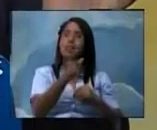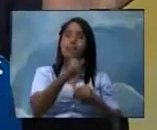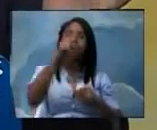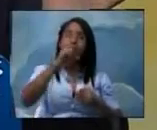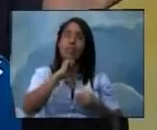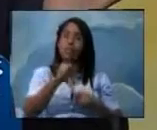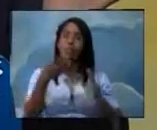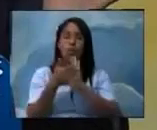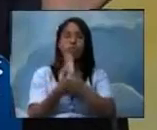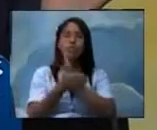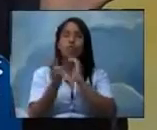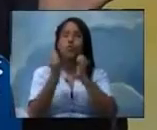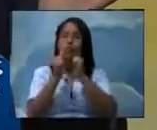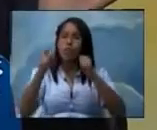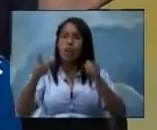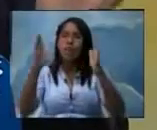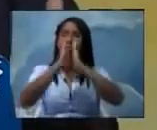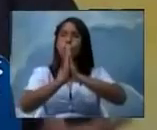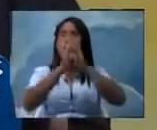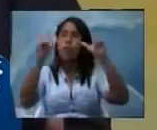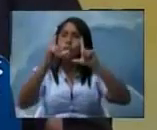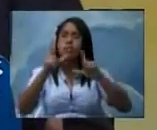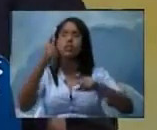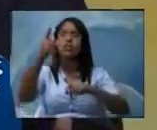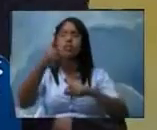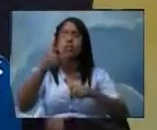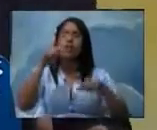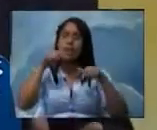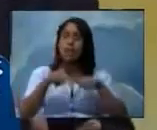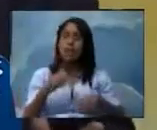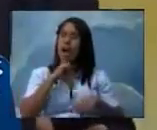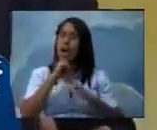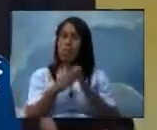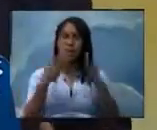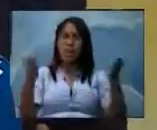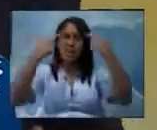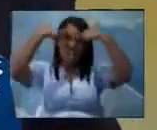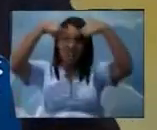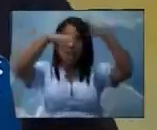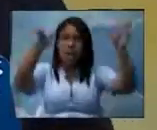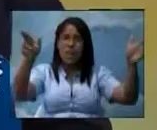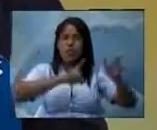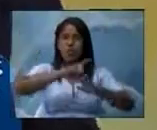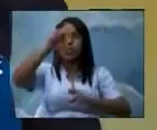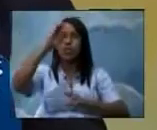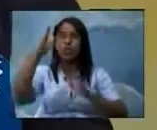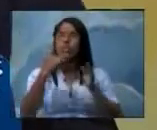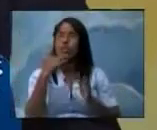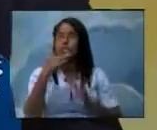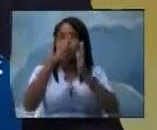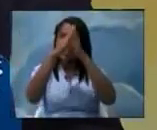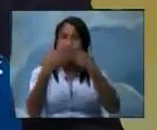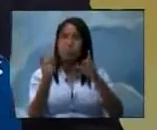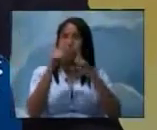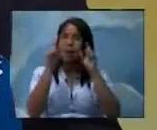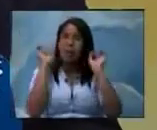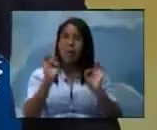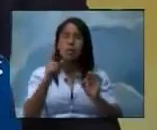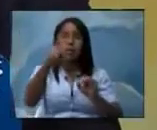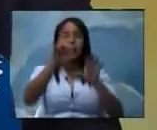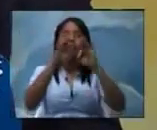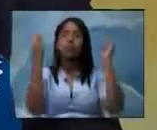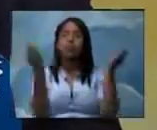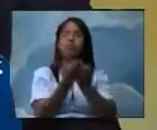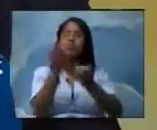Y eso es lo que sucede con estos matutinos. En estos matutinos hay una revelación de Dios, hay una palabra para su